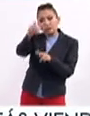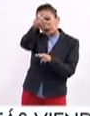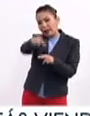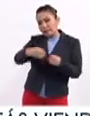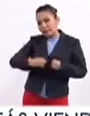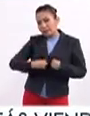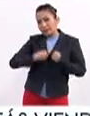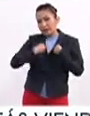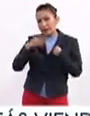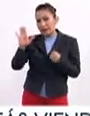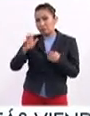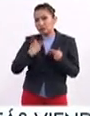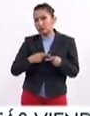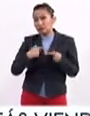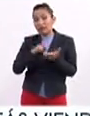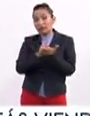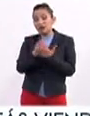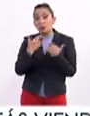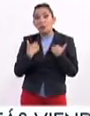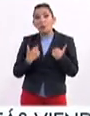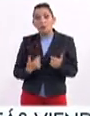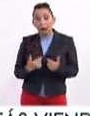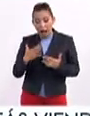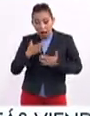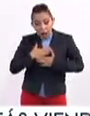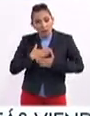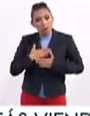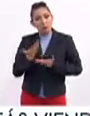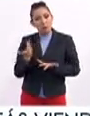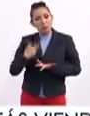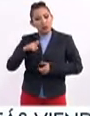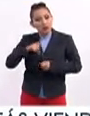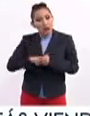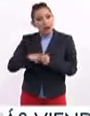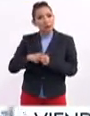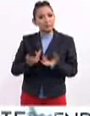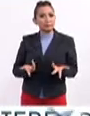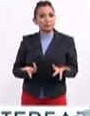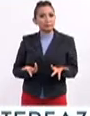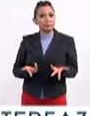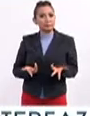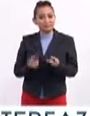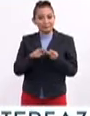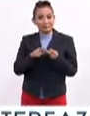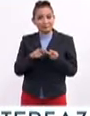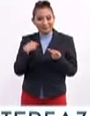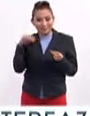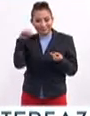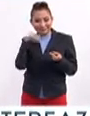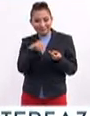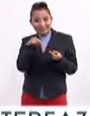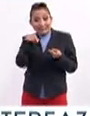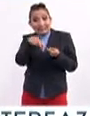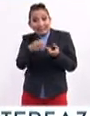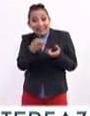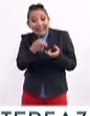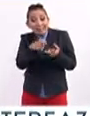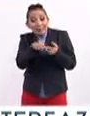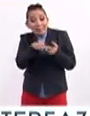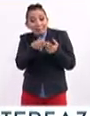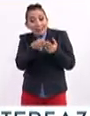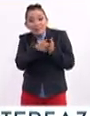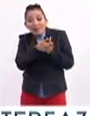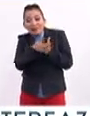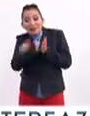integridad del otro, el derecho humano a la integridad personal, a la vida. Entonces, ahí es